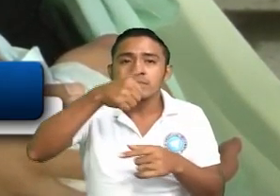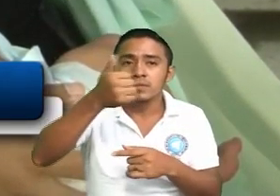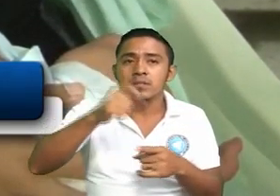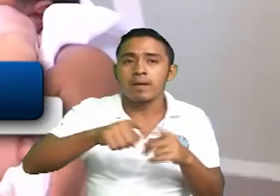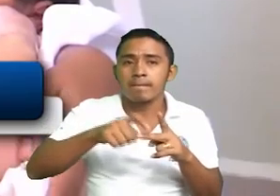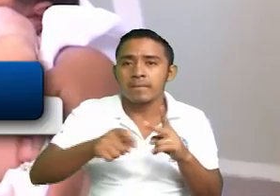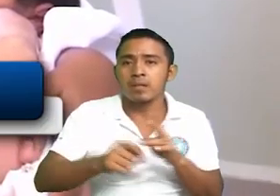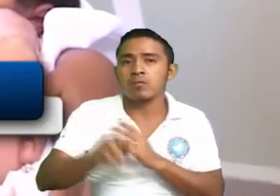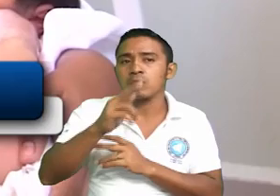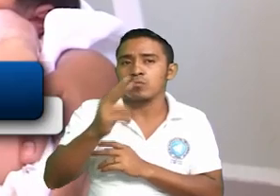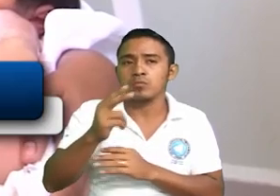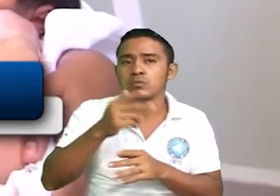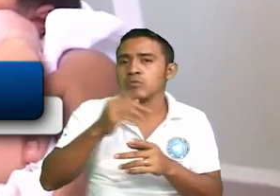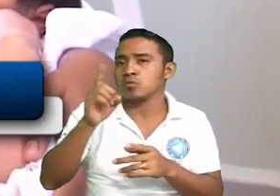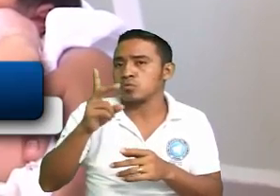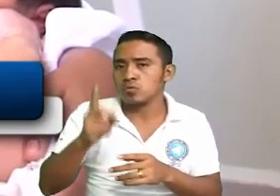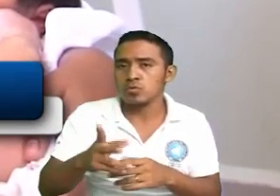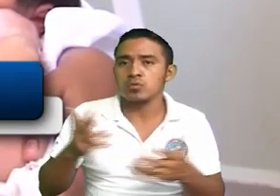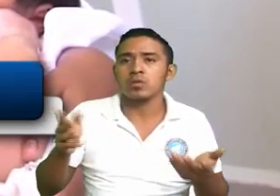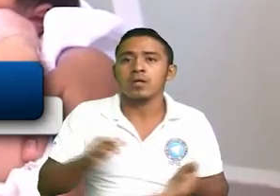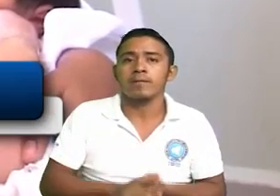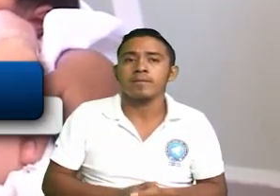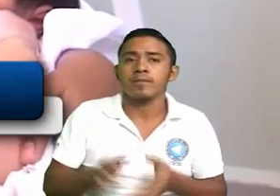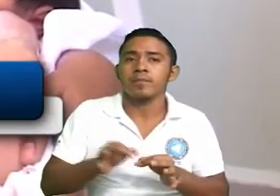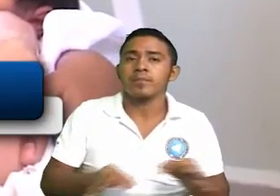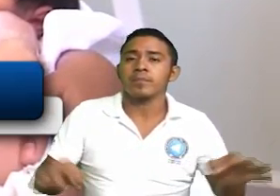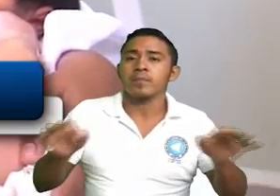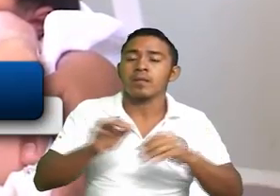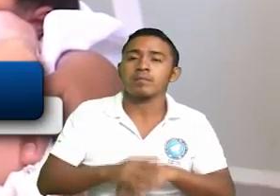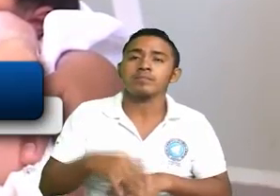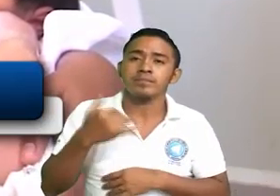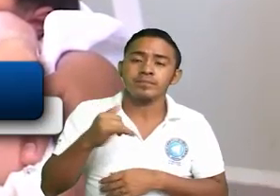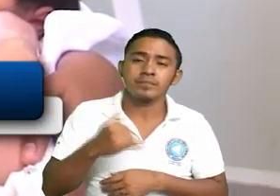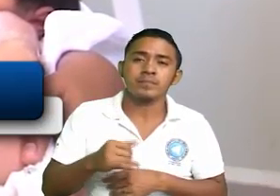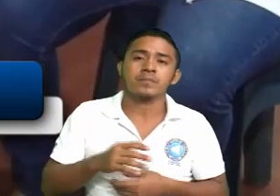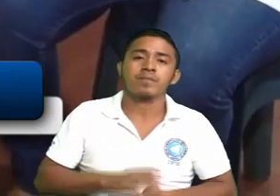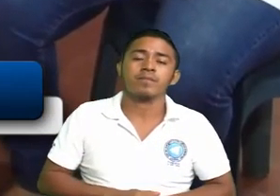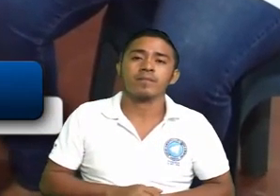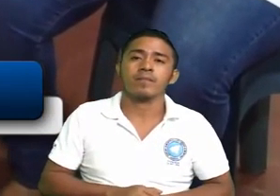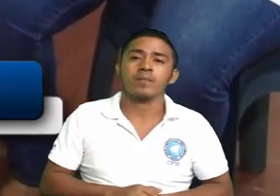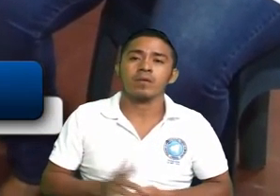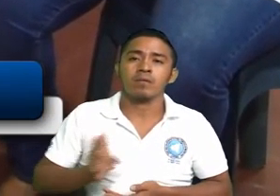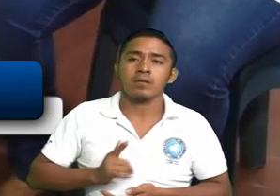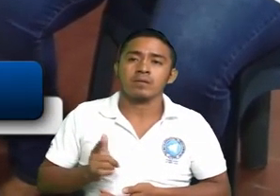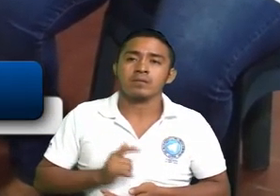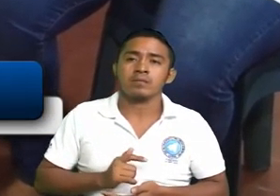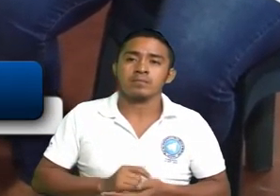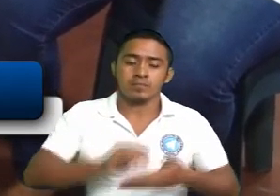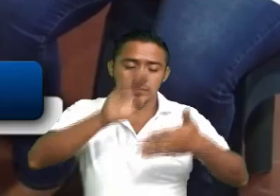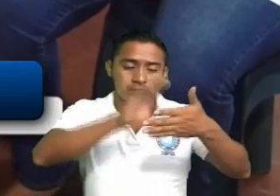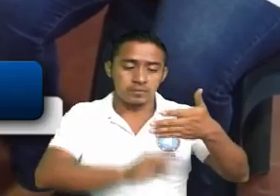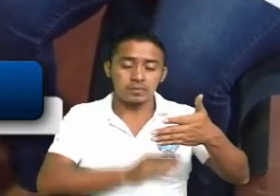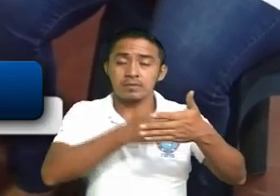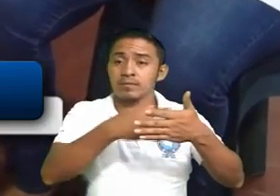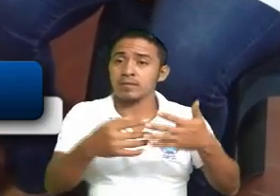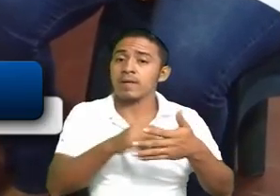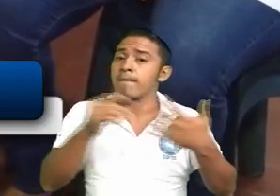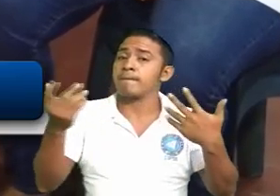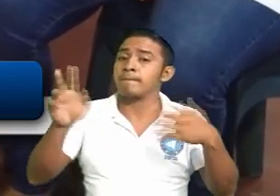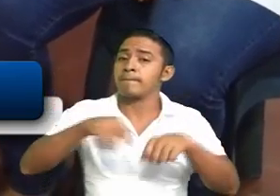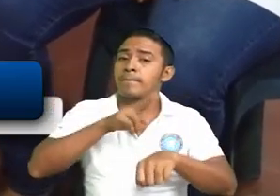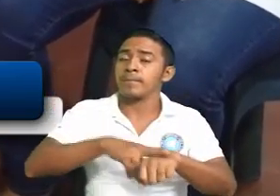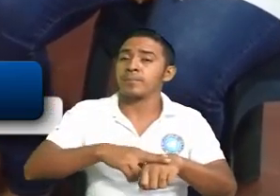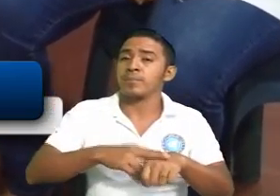con las vacunas correspondientes. Es importante no perder esa tarjeta que se le da de vacunación. Muy importante. Acudir al